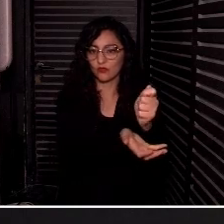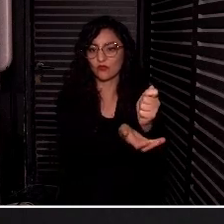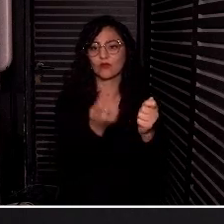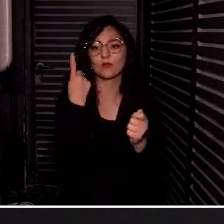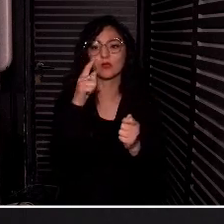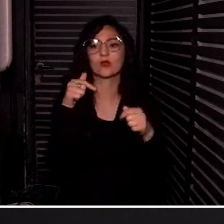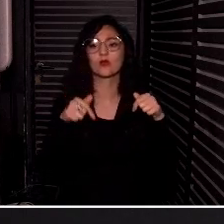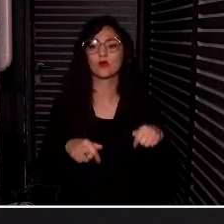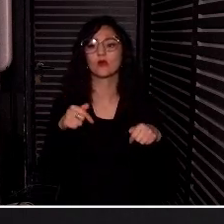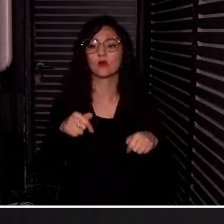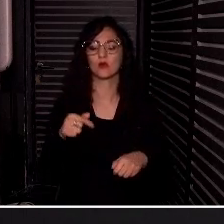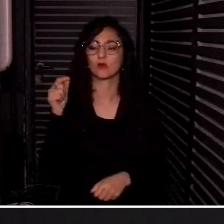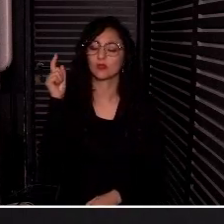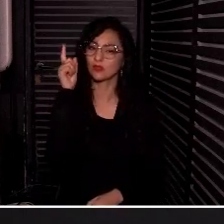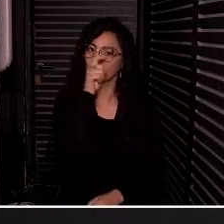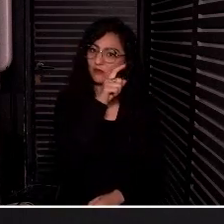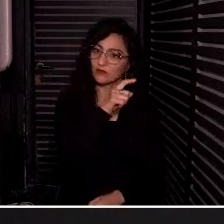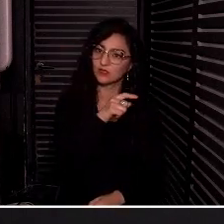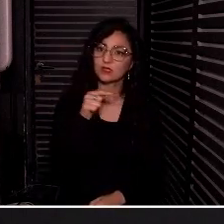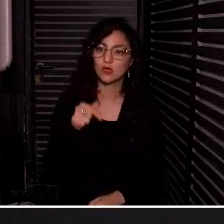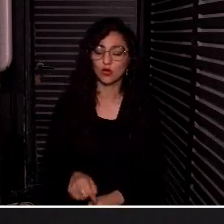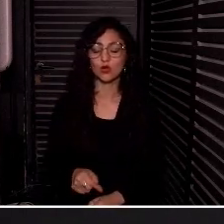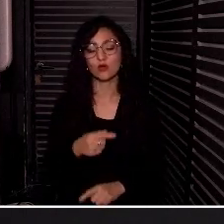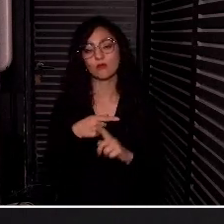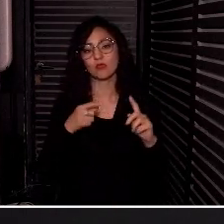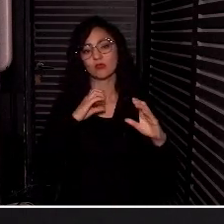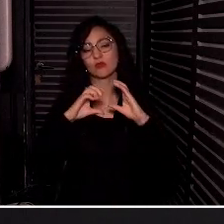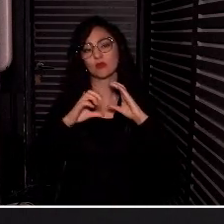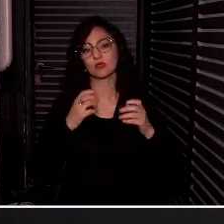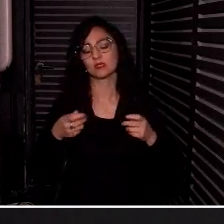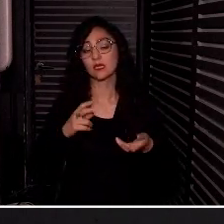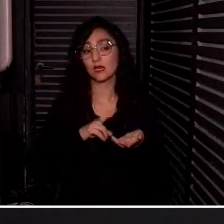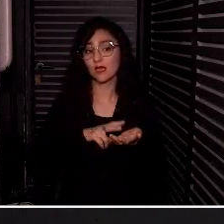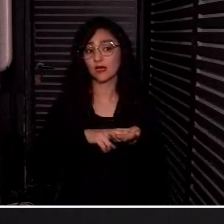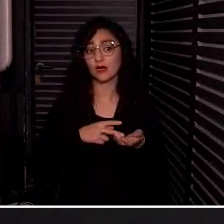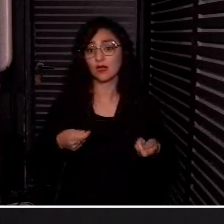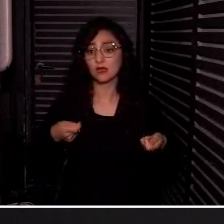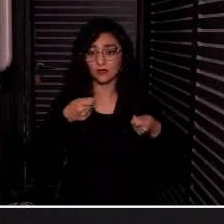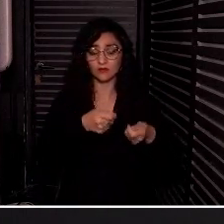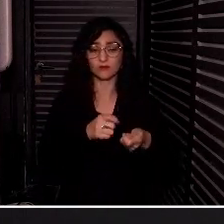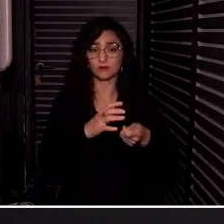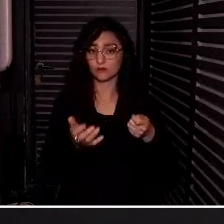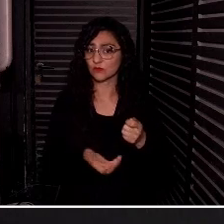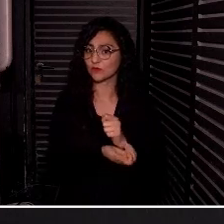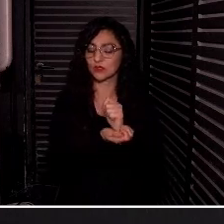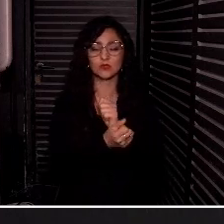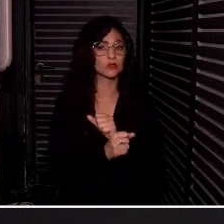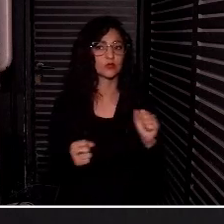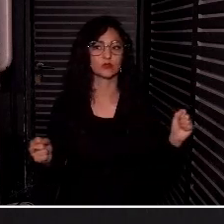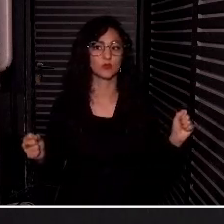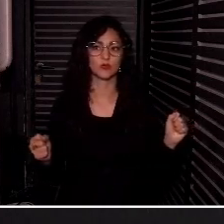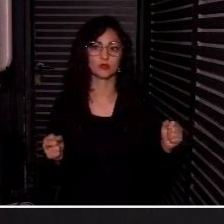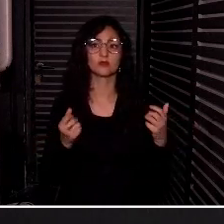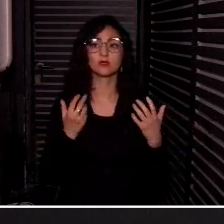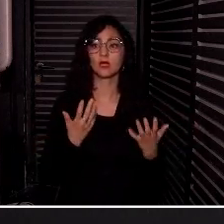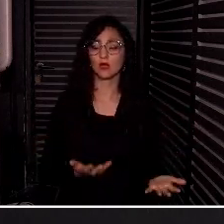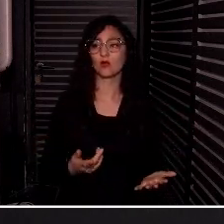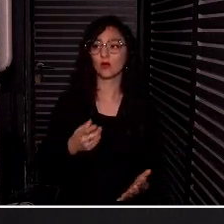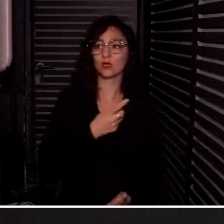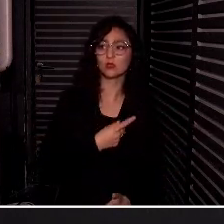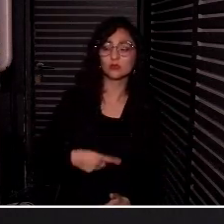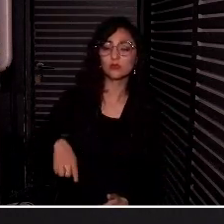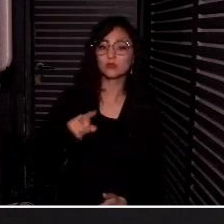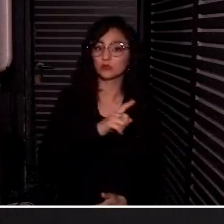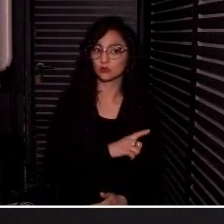requeriría un medio de comunicación hoy día la realidad de financiamiento que tenemos todos no es posible ya entonces como tenemos una industria en